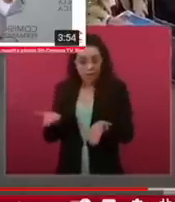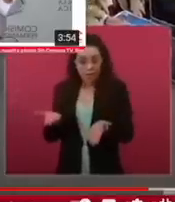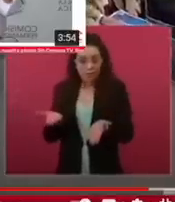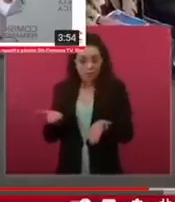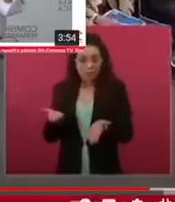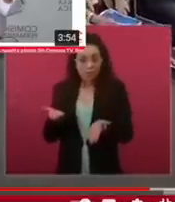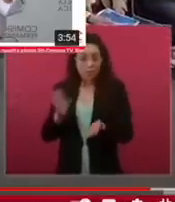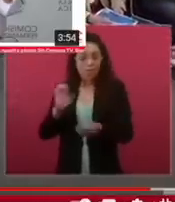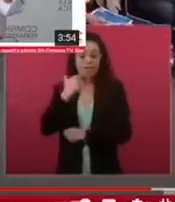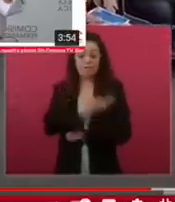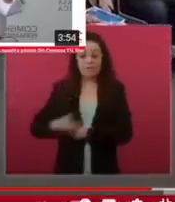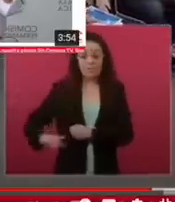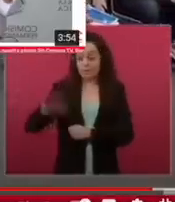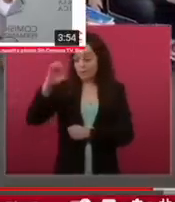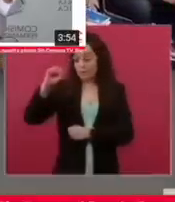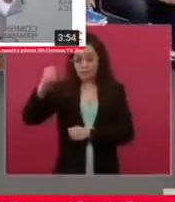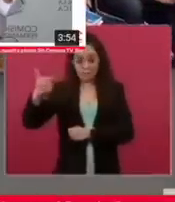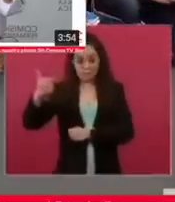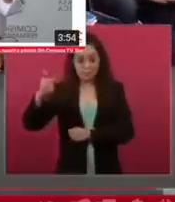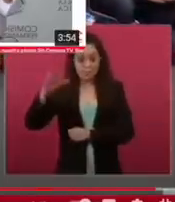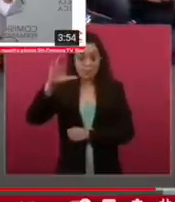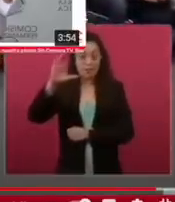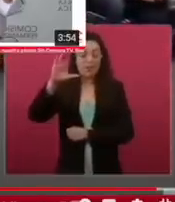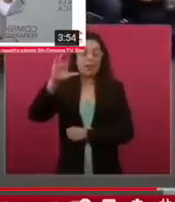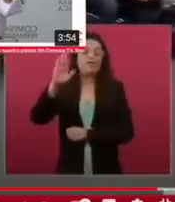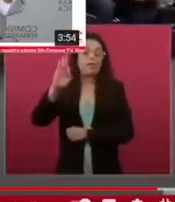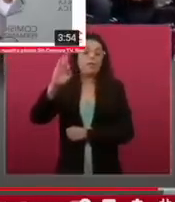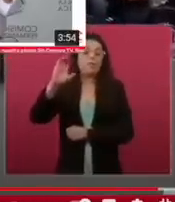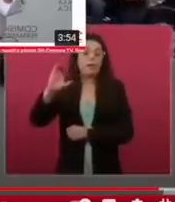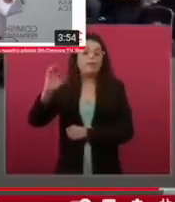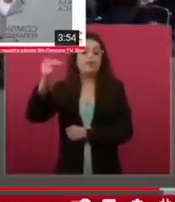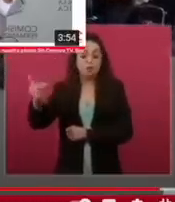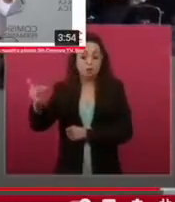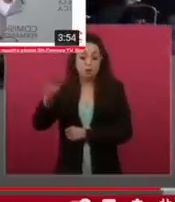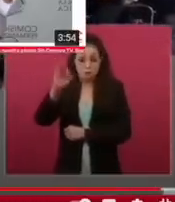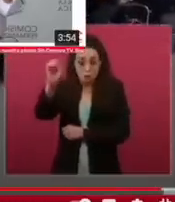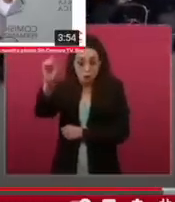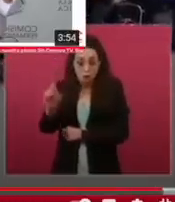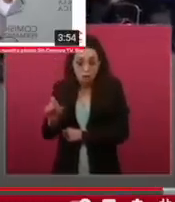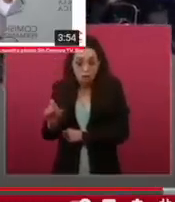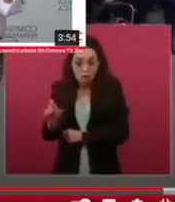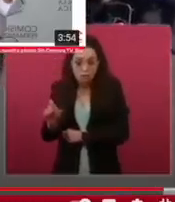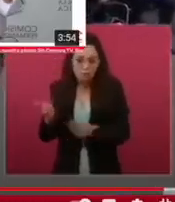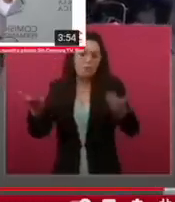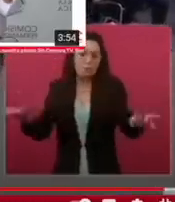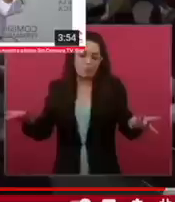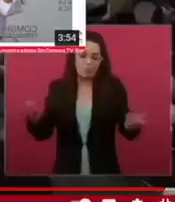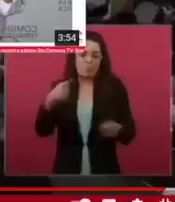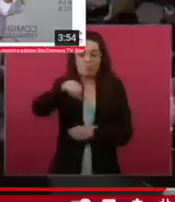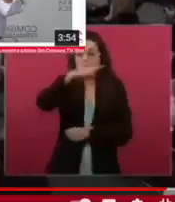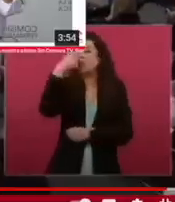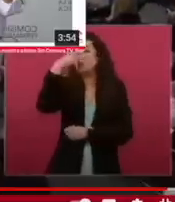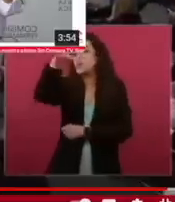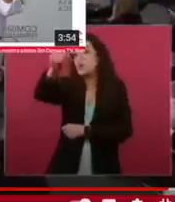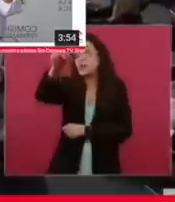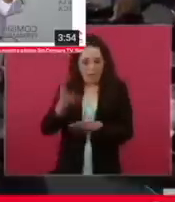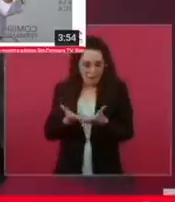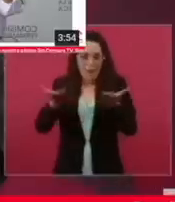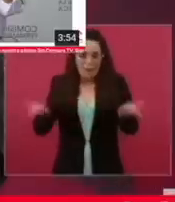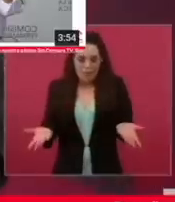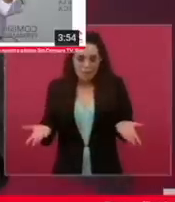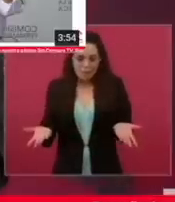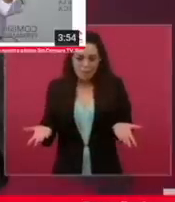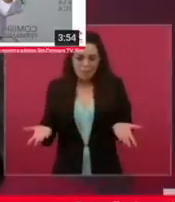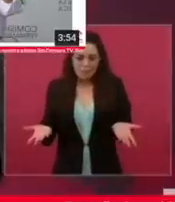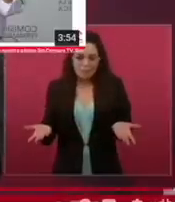de Gortari? ¿Calderón? ¿Fox? No. Ah, entonces no. Ya. Ya se, como dicen mis adversarios,